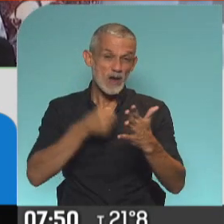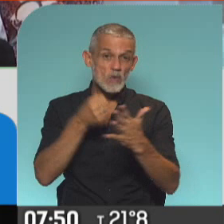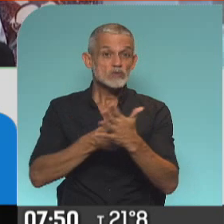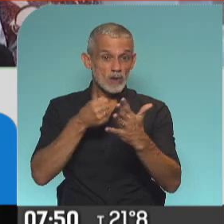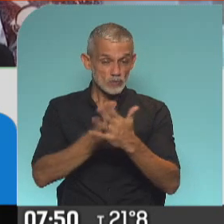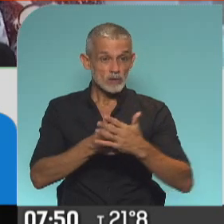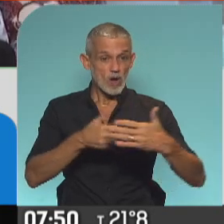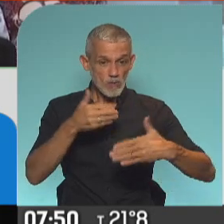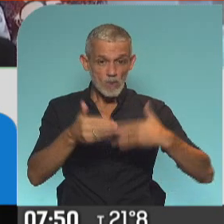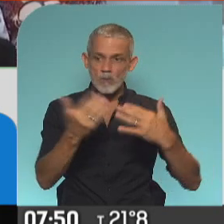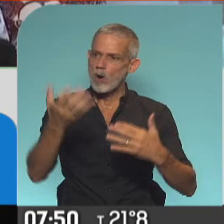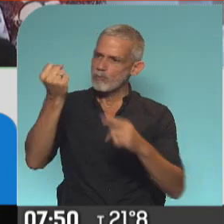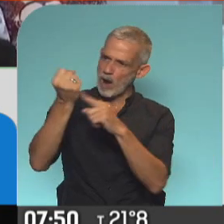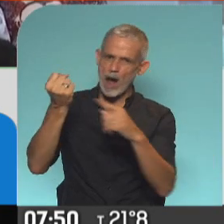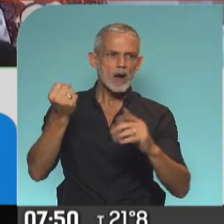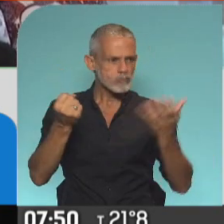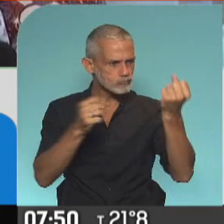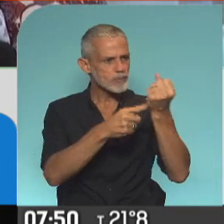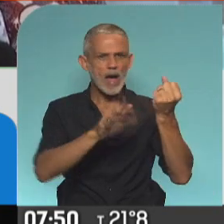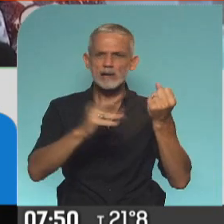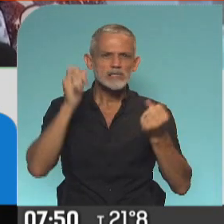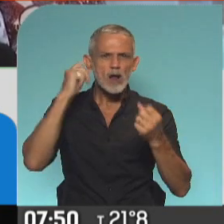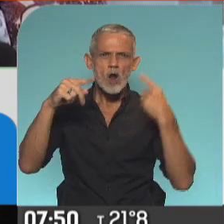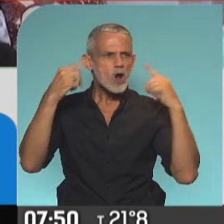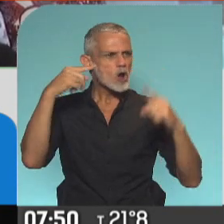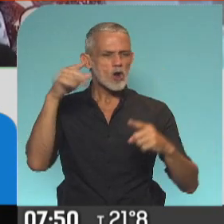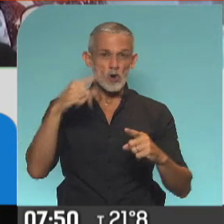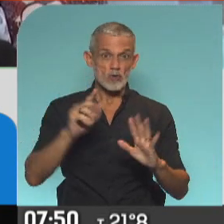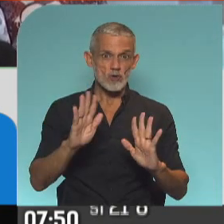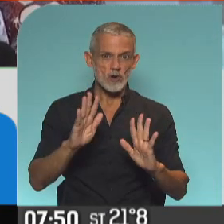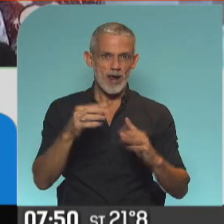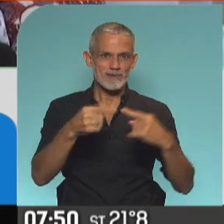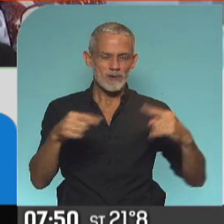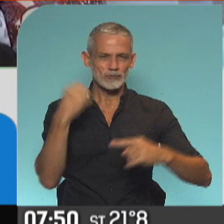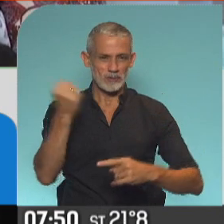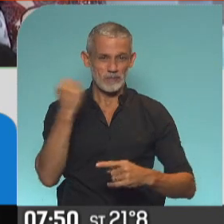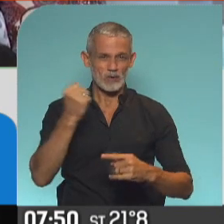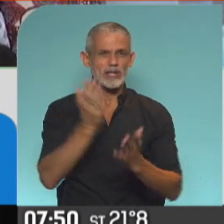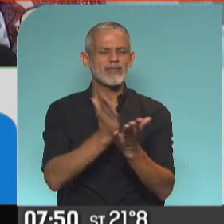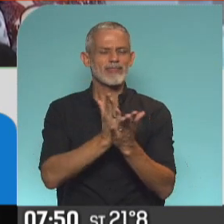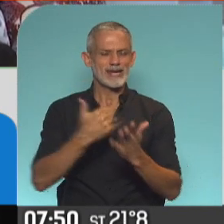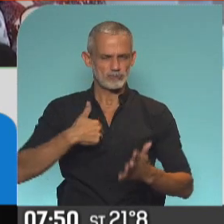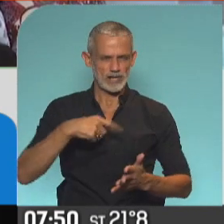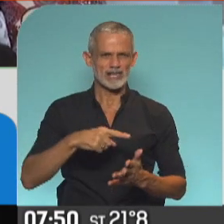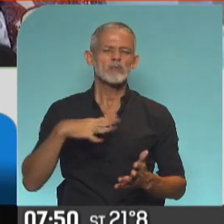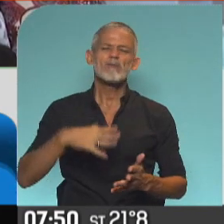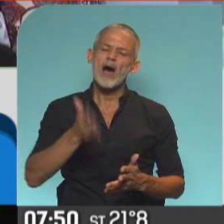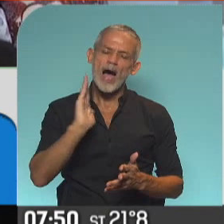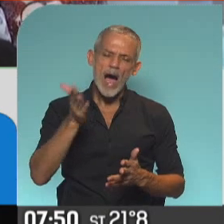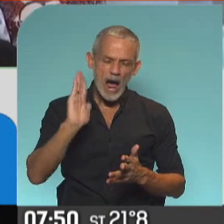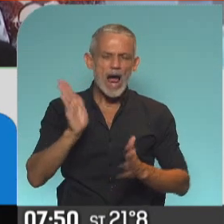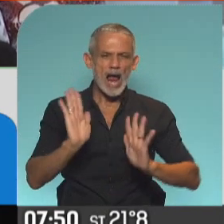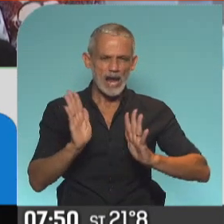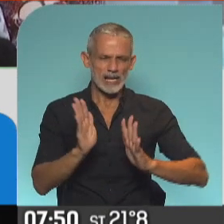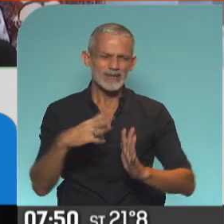tuvieron conquistas muy grandes. Hemos conquistado un arco importante de derechos en nuestro país, pero queda muchísimo para hacer.